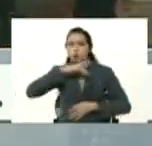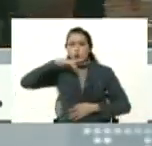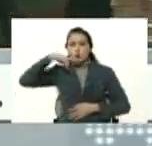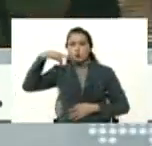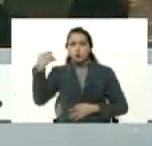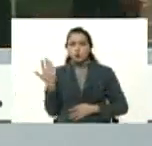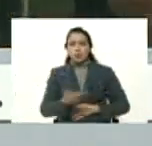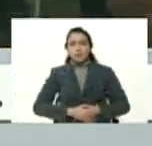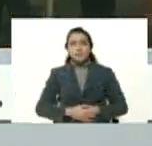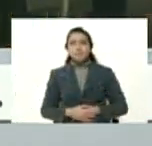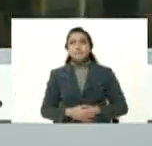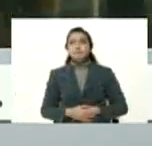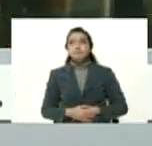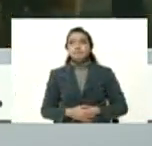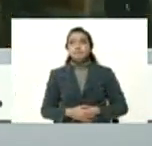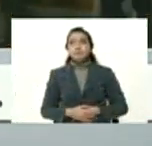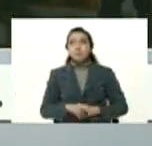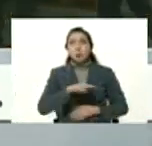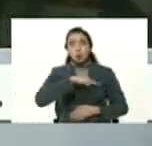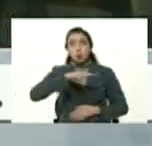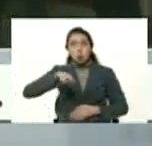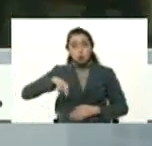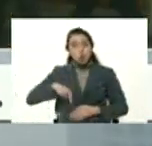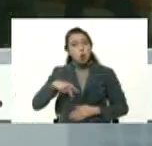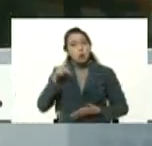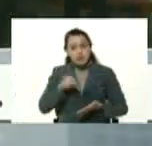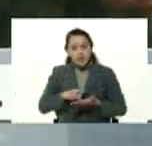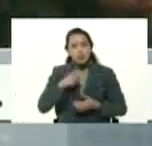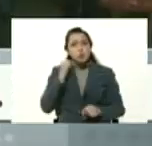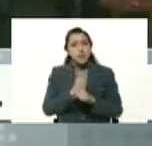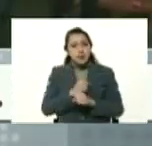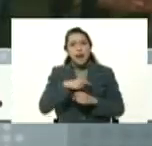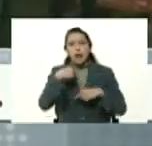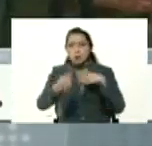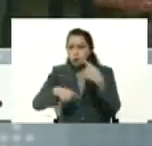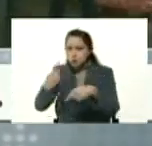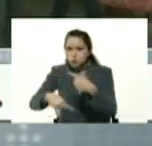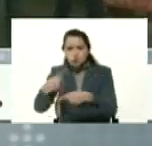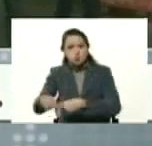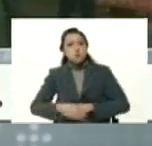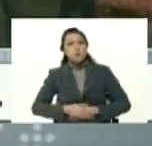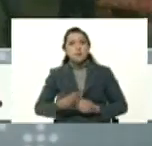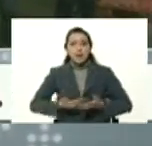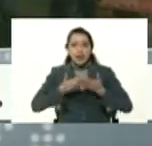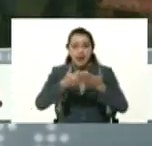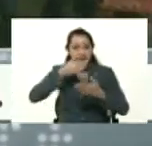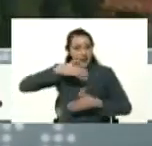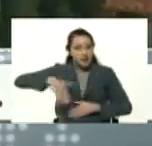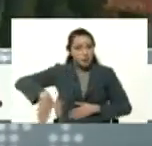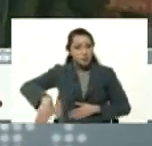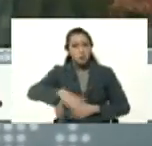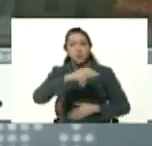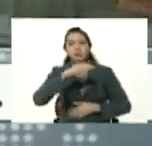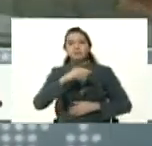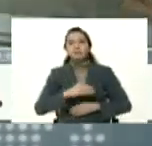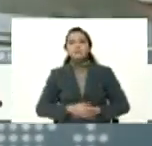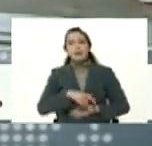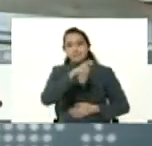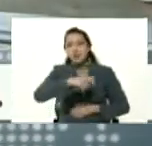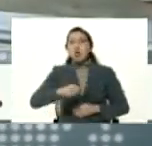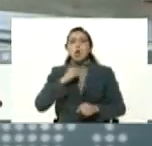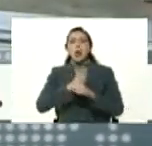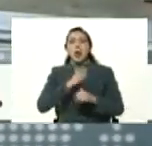Aquí estamos trabajando día y noche para llevárselo al pueblo, presidente. Aquí todos los